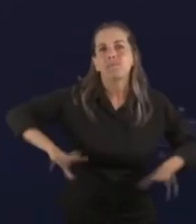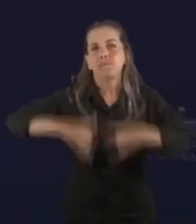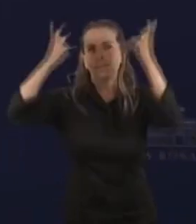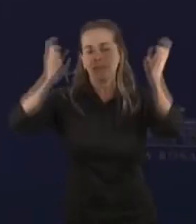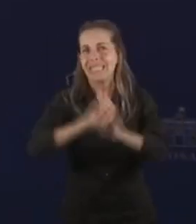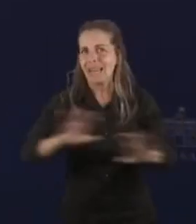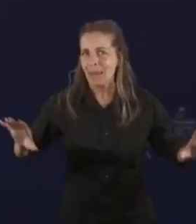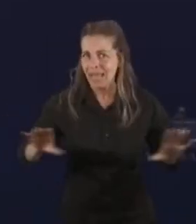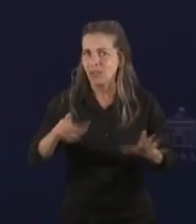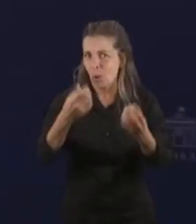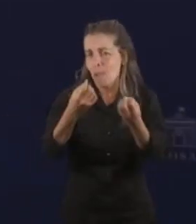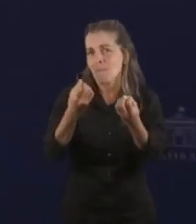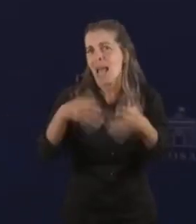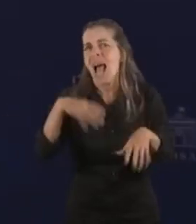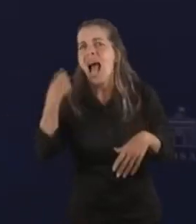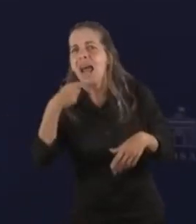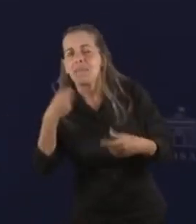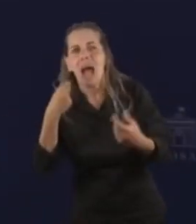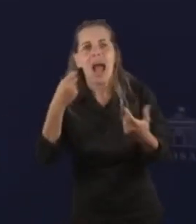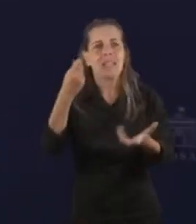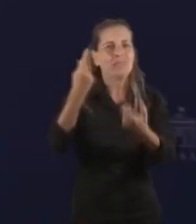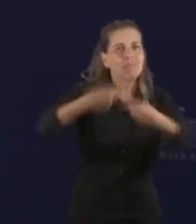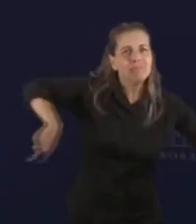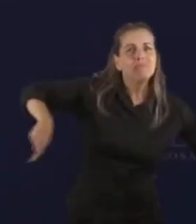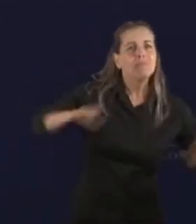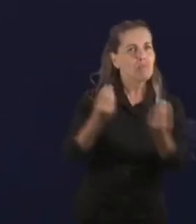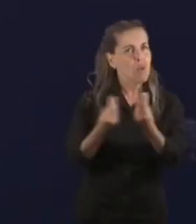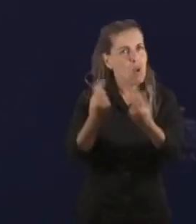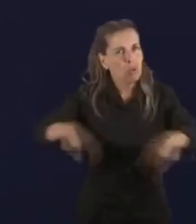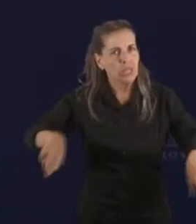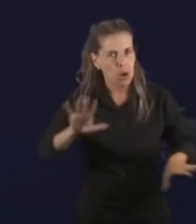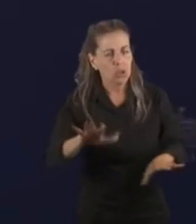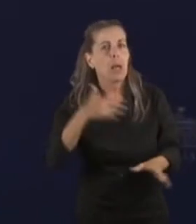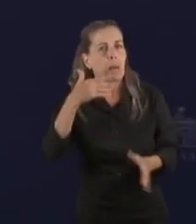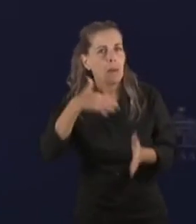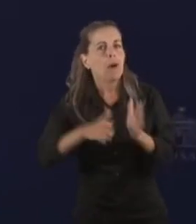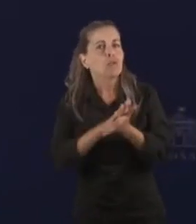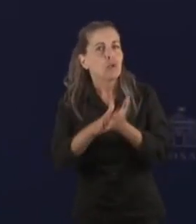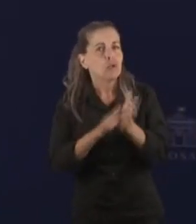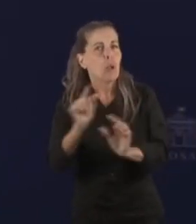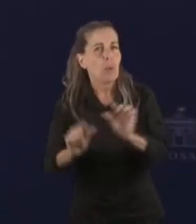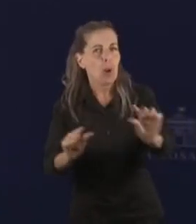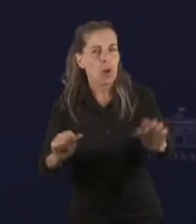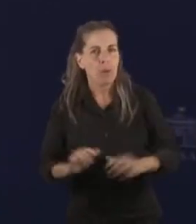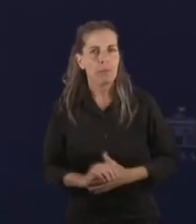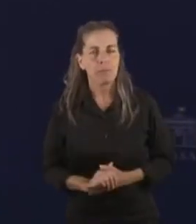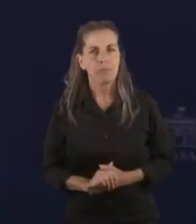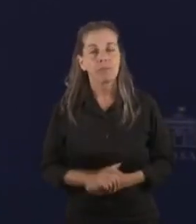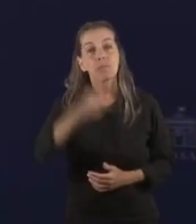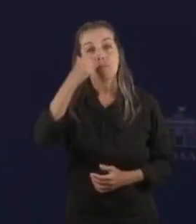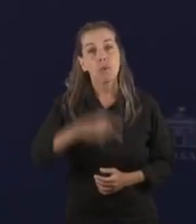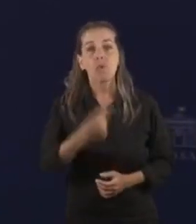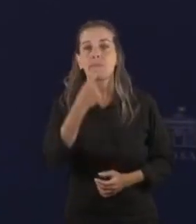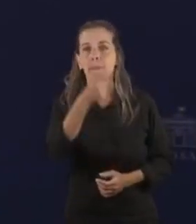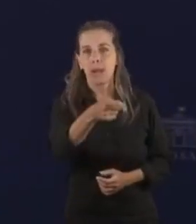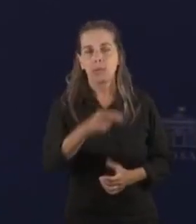lo económico sino en otro montón de cuestiones que iremos resolviendo a medida que pase el tiempo última